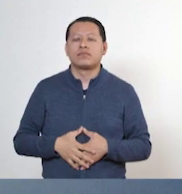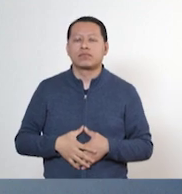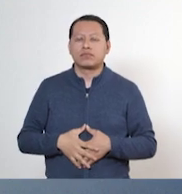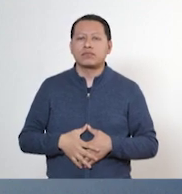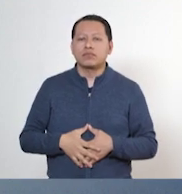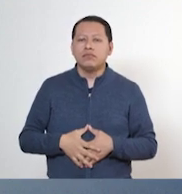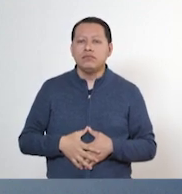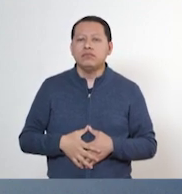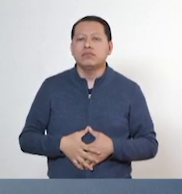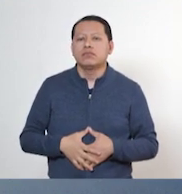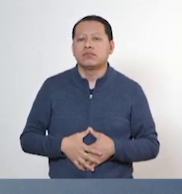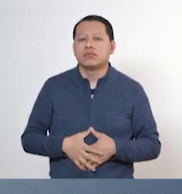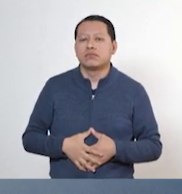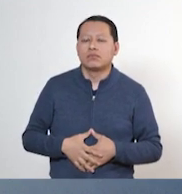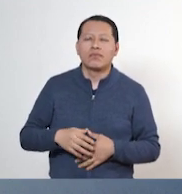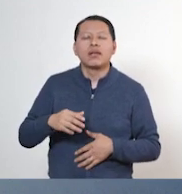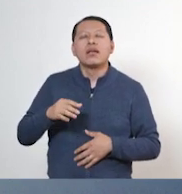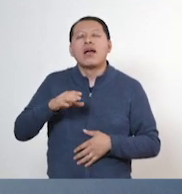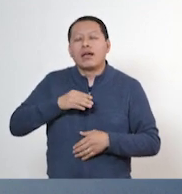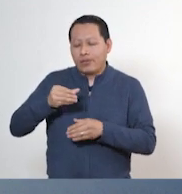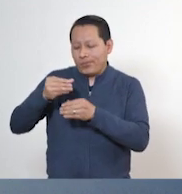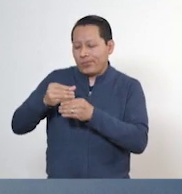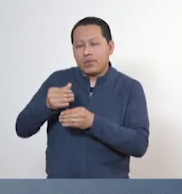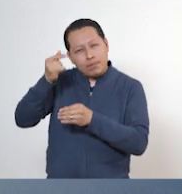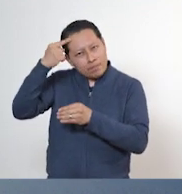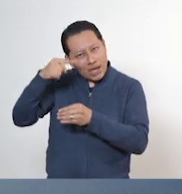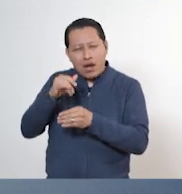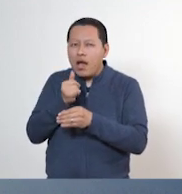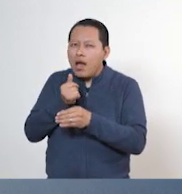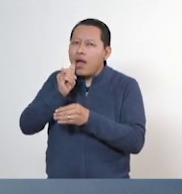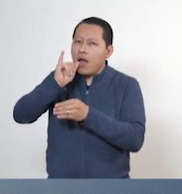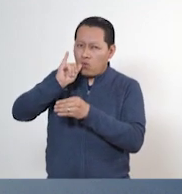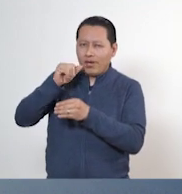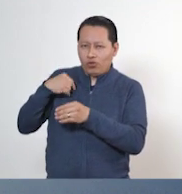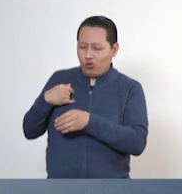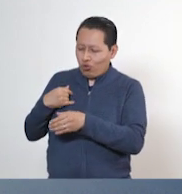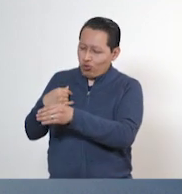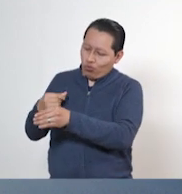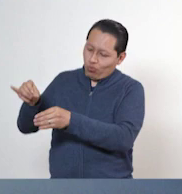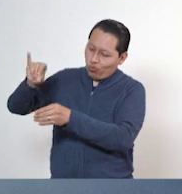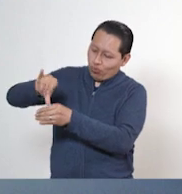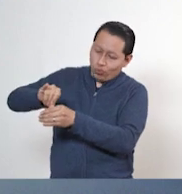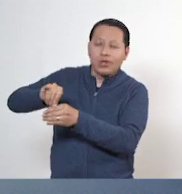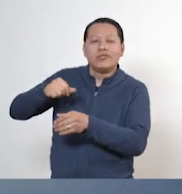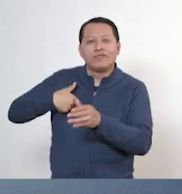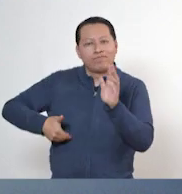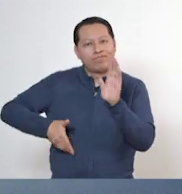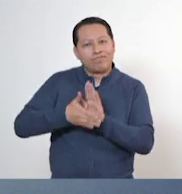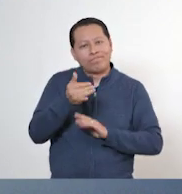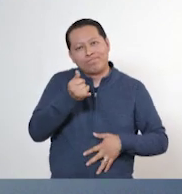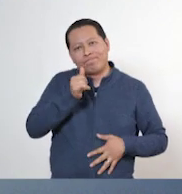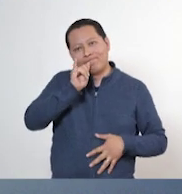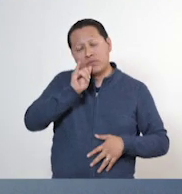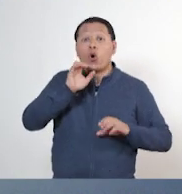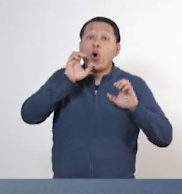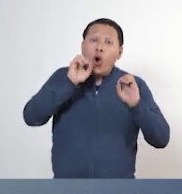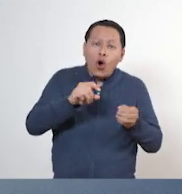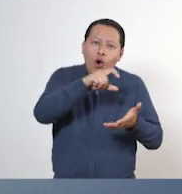¿Cargar con nuestra cantimplora o comprar agua embotellada? Pues, por supuesto, cargar con la